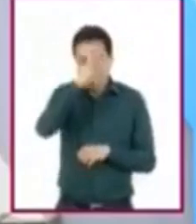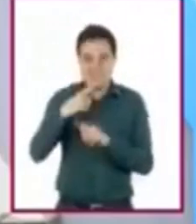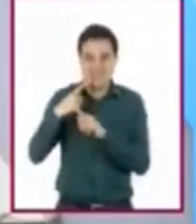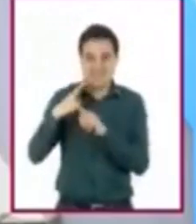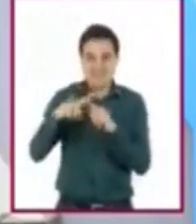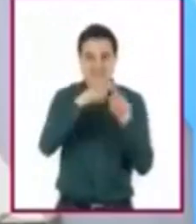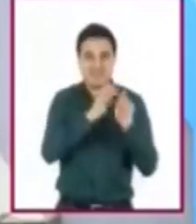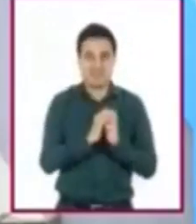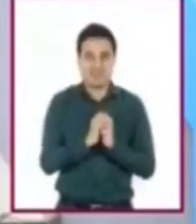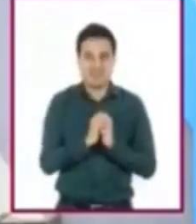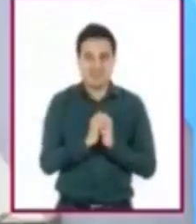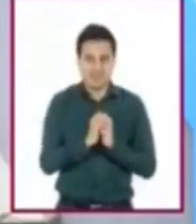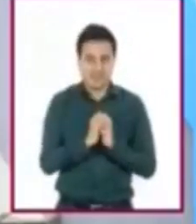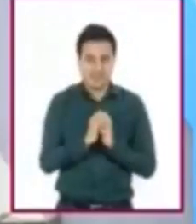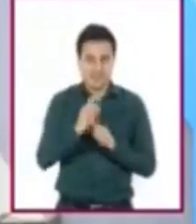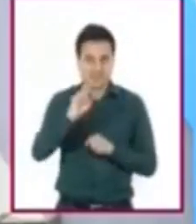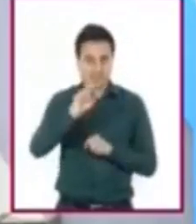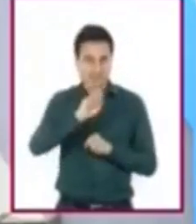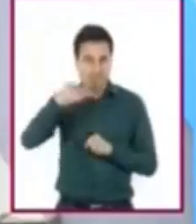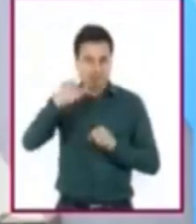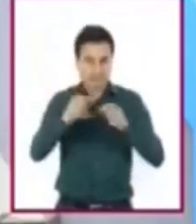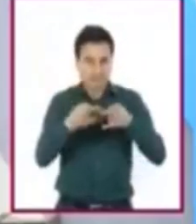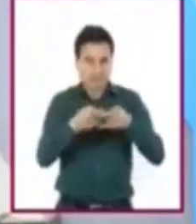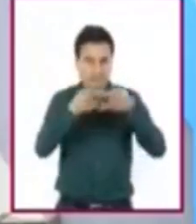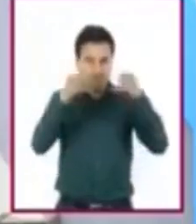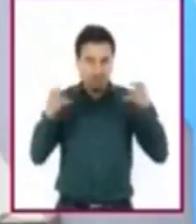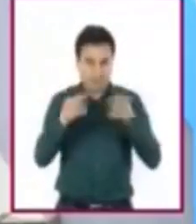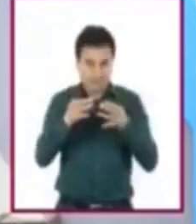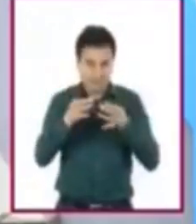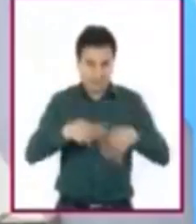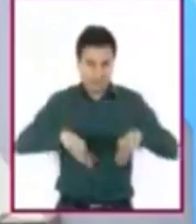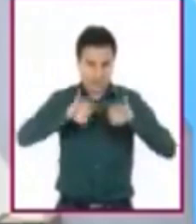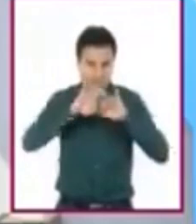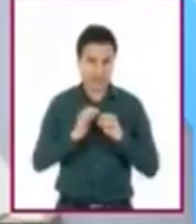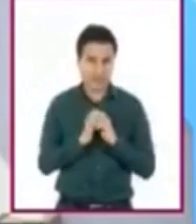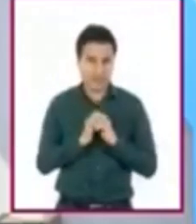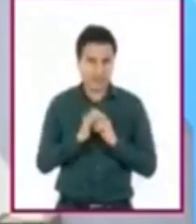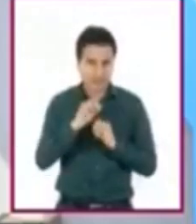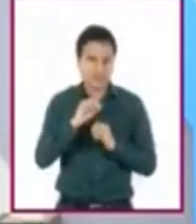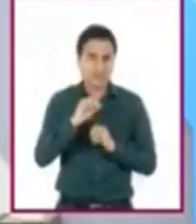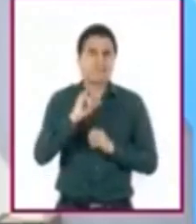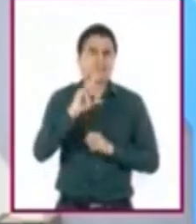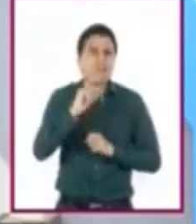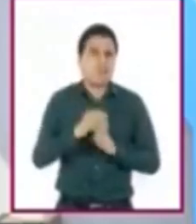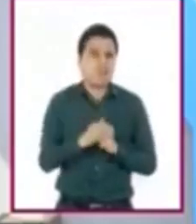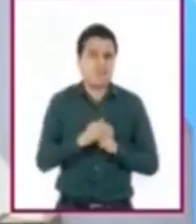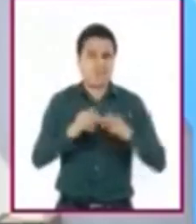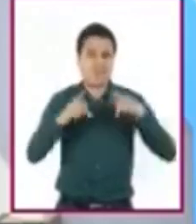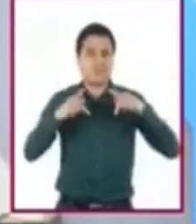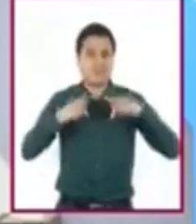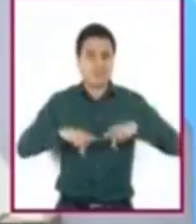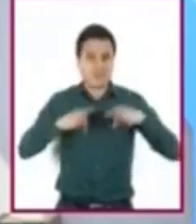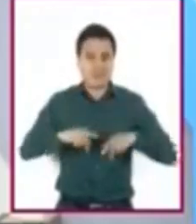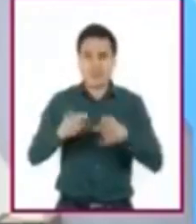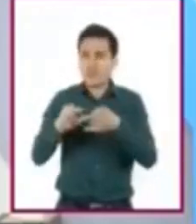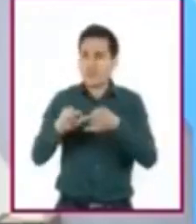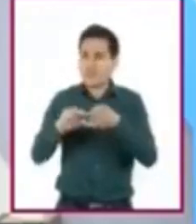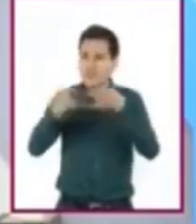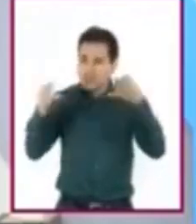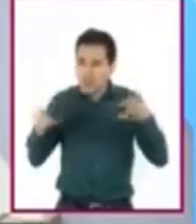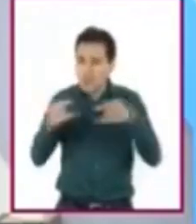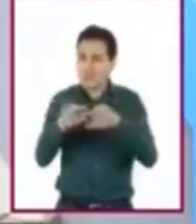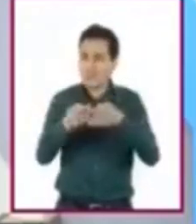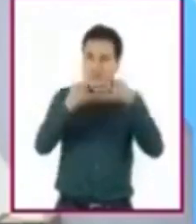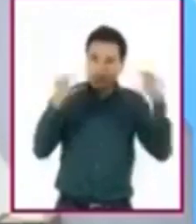historia? Es importante la labor del historiador cuando vemos dos o más personas pueden dar diferentes versiones, puntos de vista